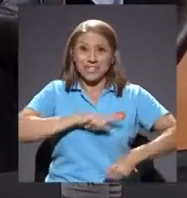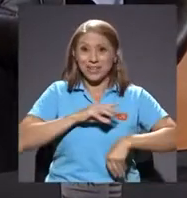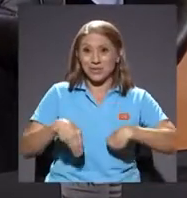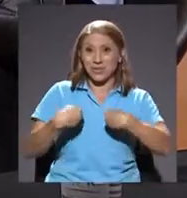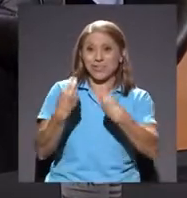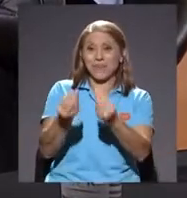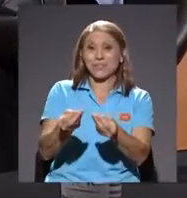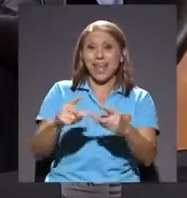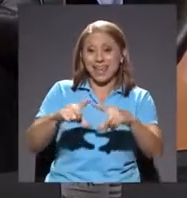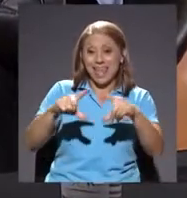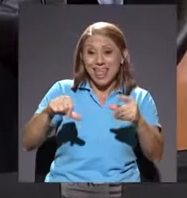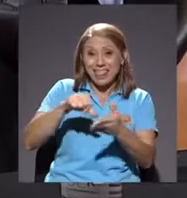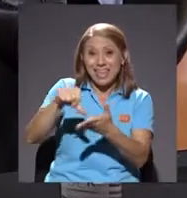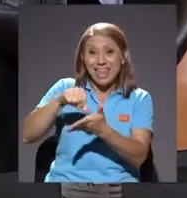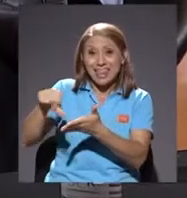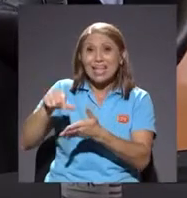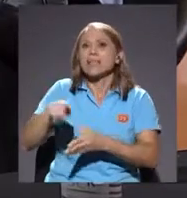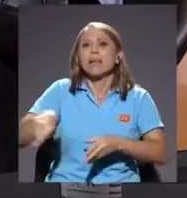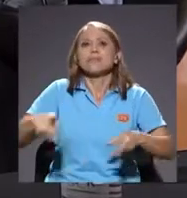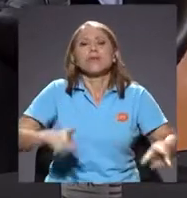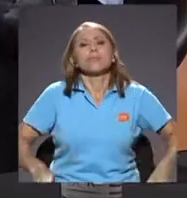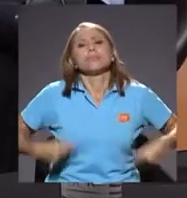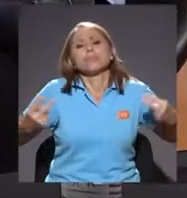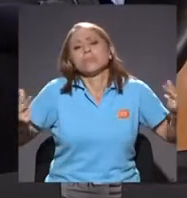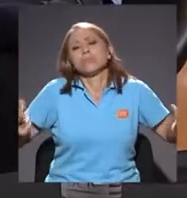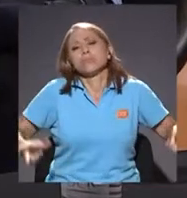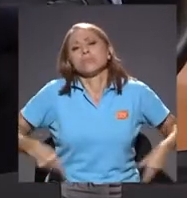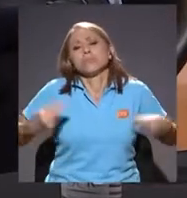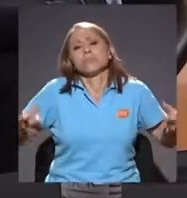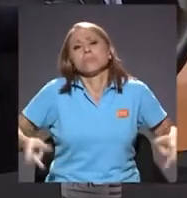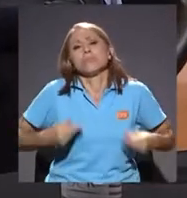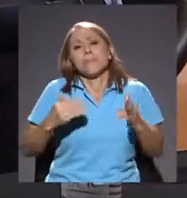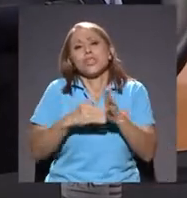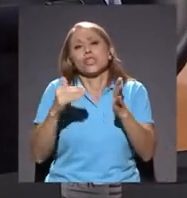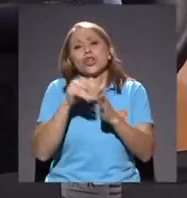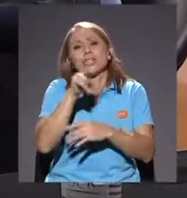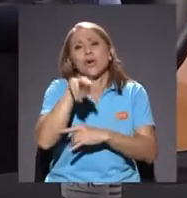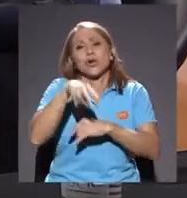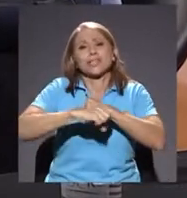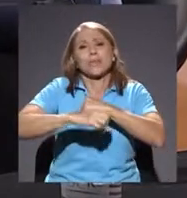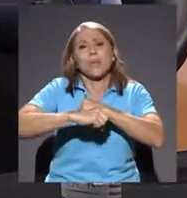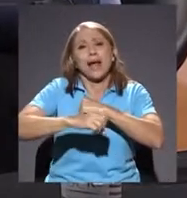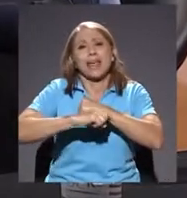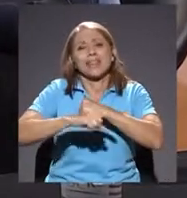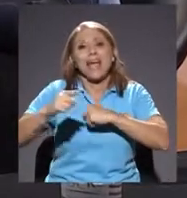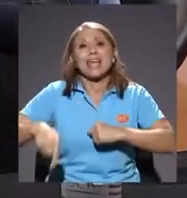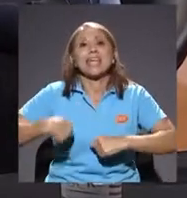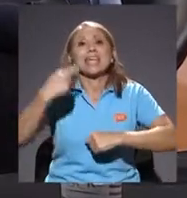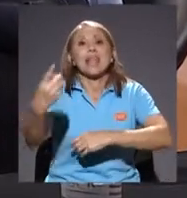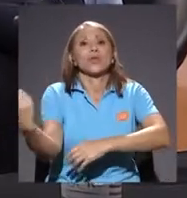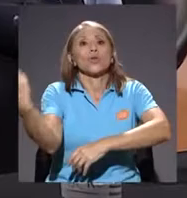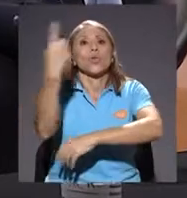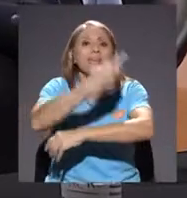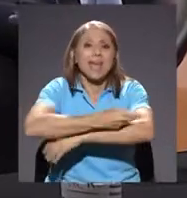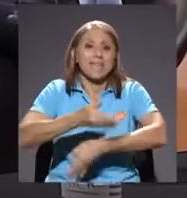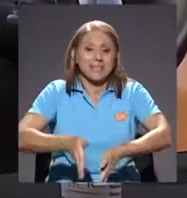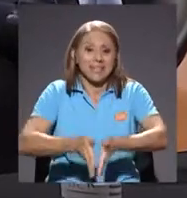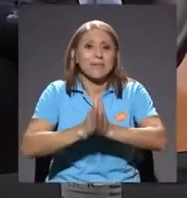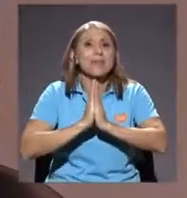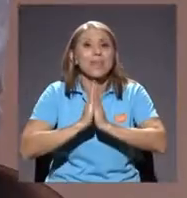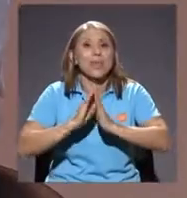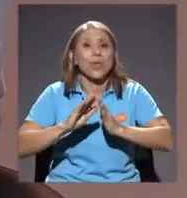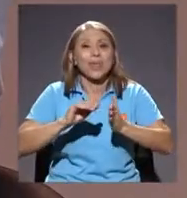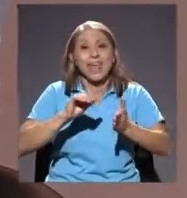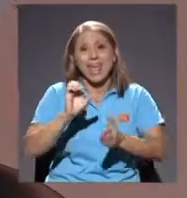gastaban miles de millones o millones de colones en propaganda y al día siguiente iban a haber pedidos de etiqueta y así sucedió